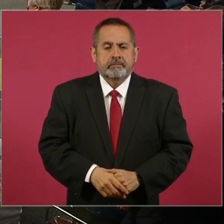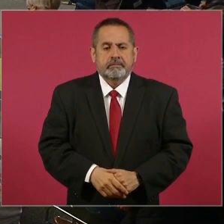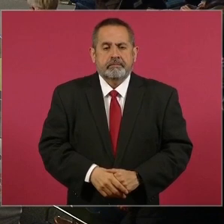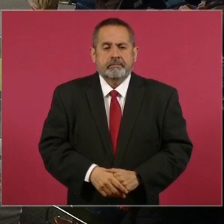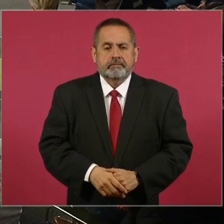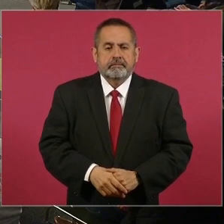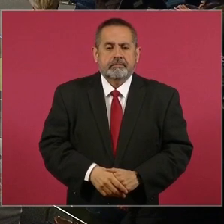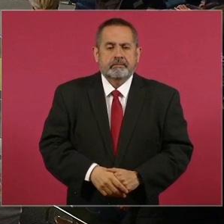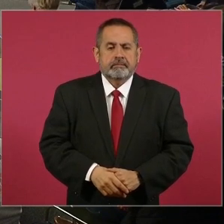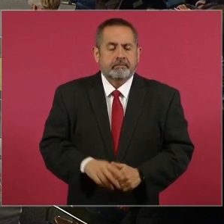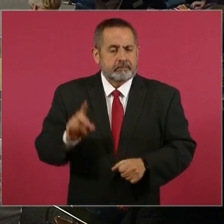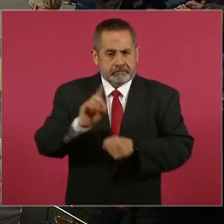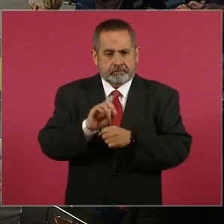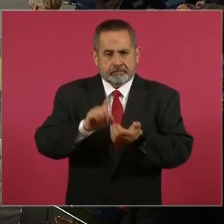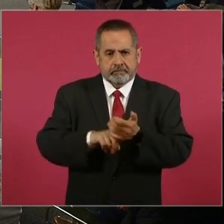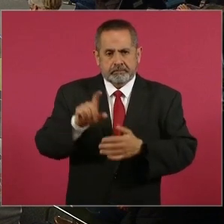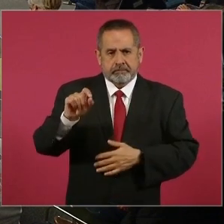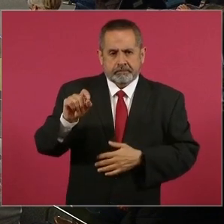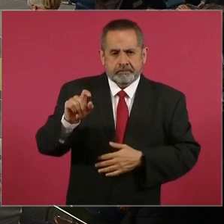Acapulco